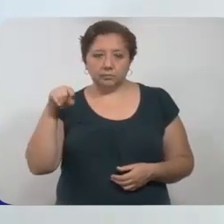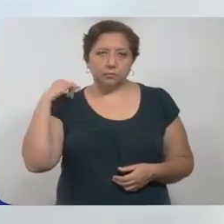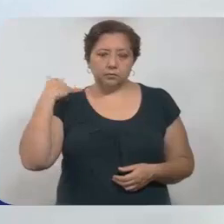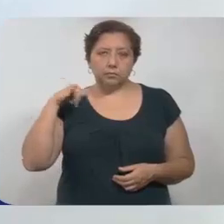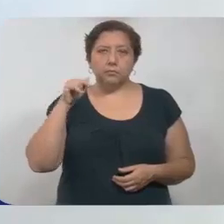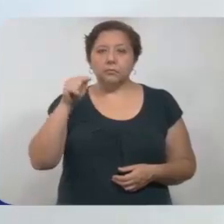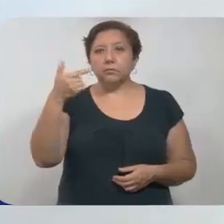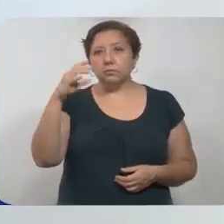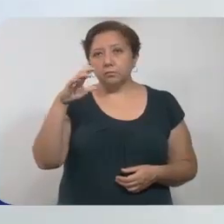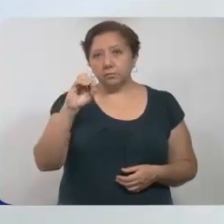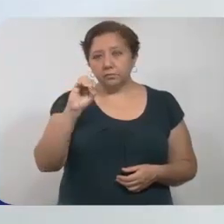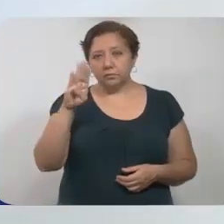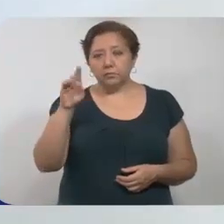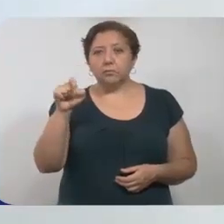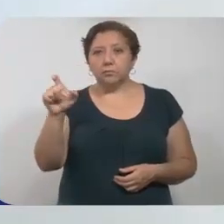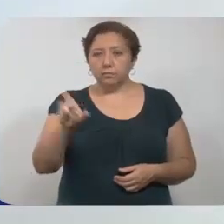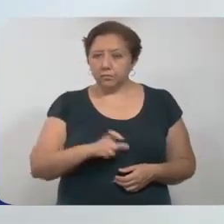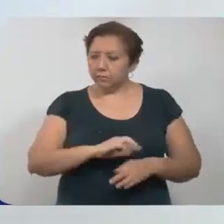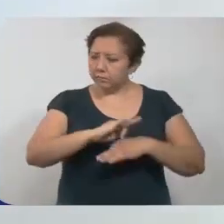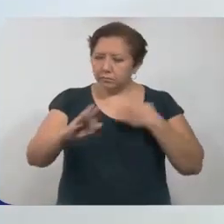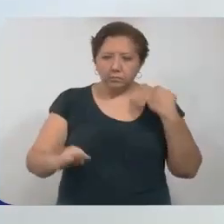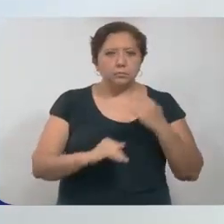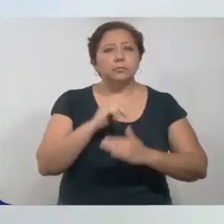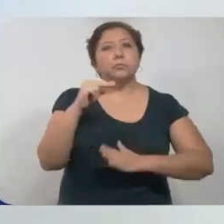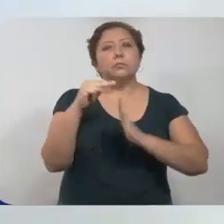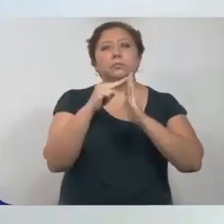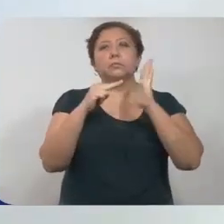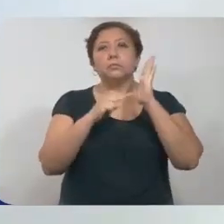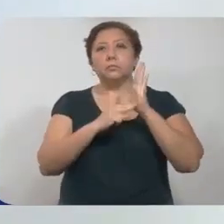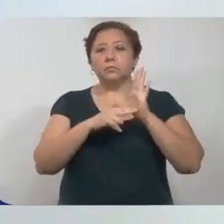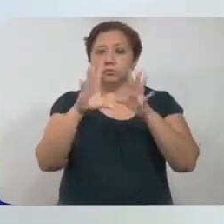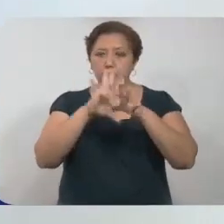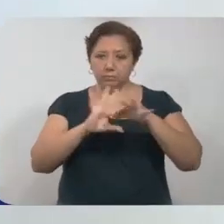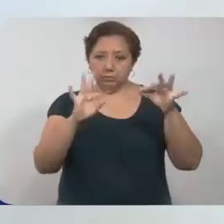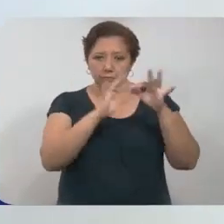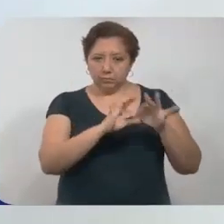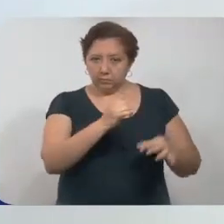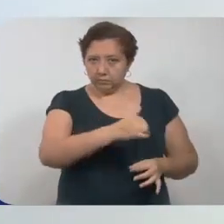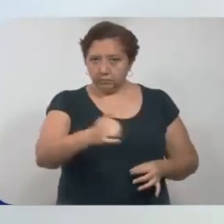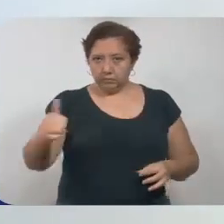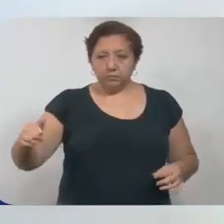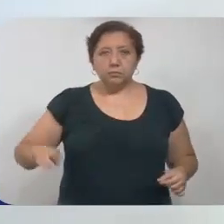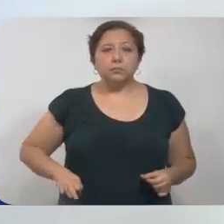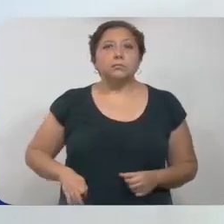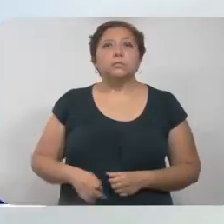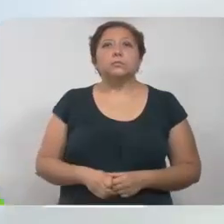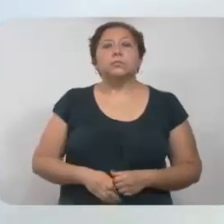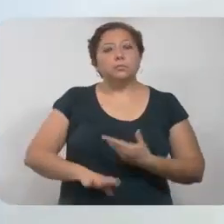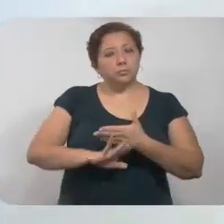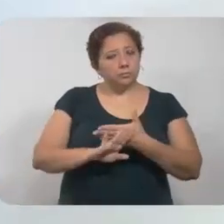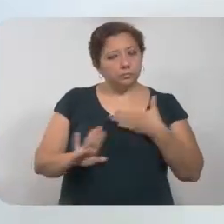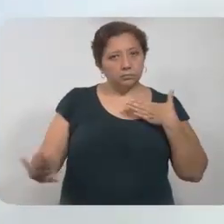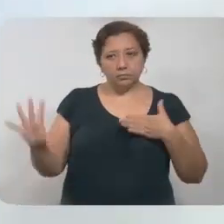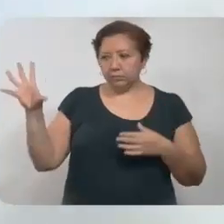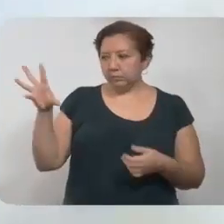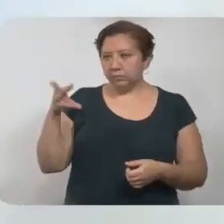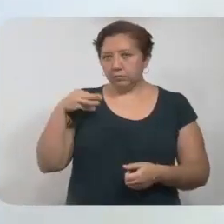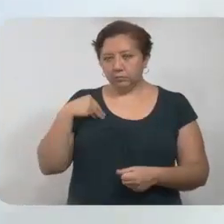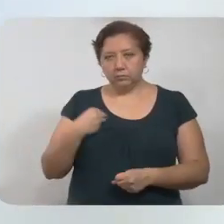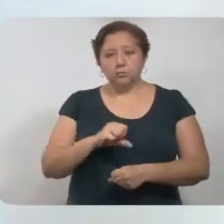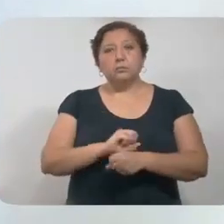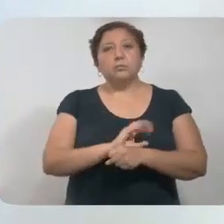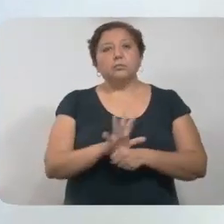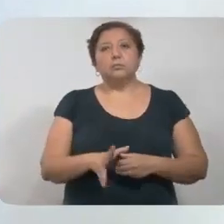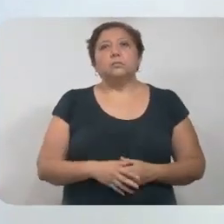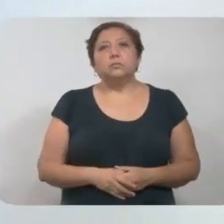.mx, donde se encuentran todos los protocolos sanitarios específicos a cada giro comercial para prevenir y evitar contagios por